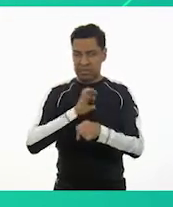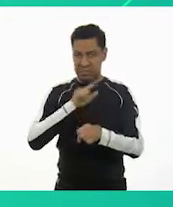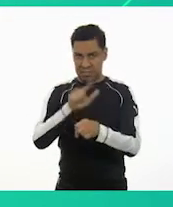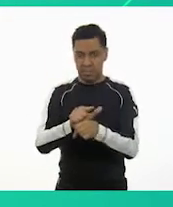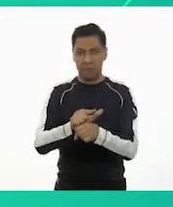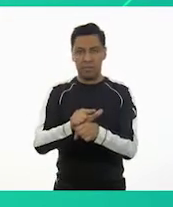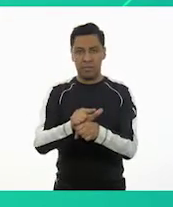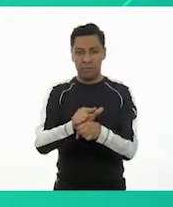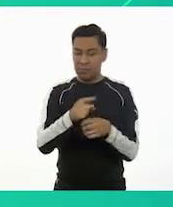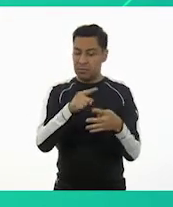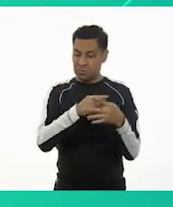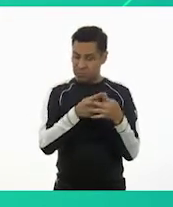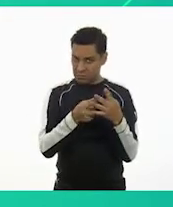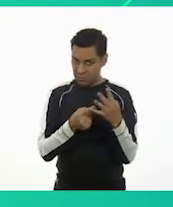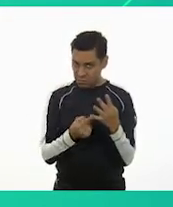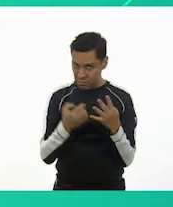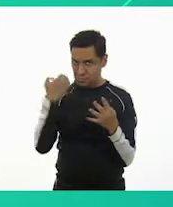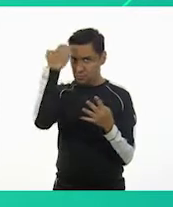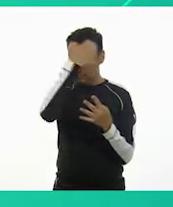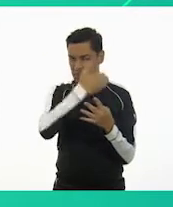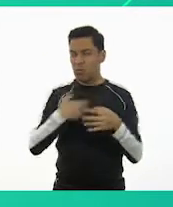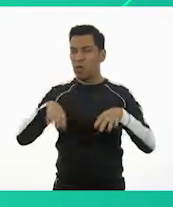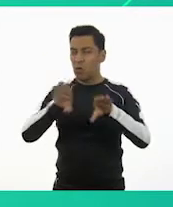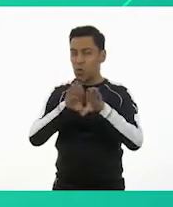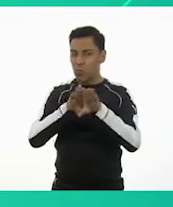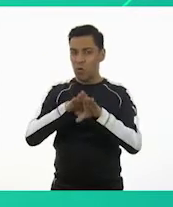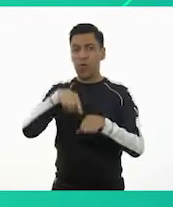cuentas no nos fallan, en México tenemos